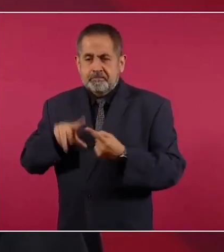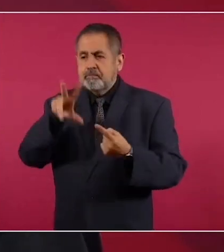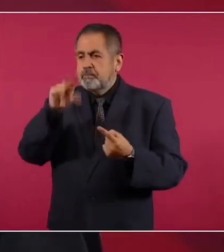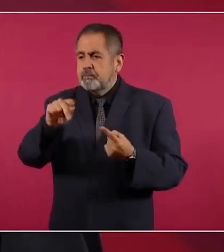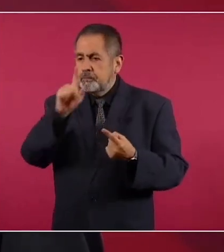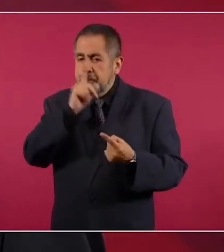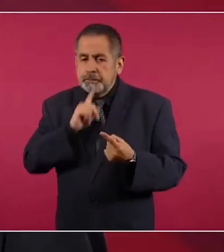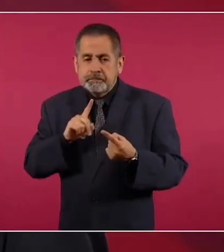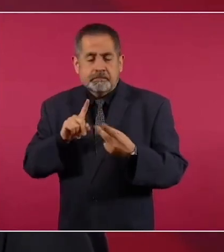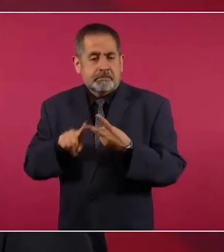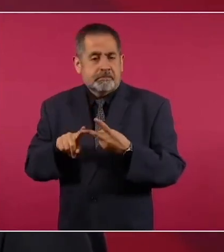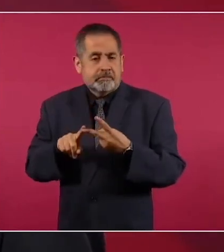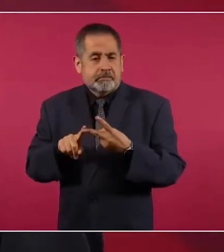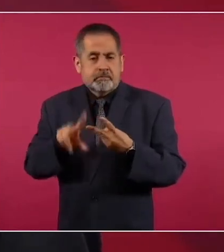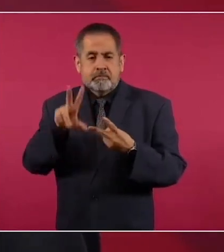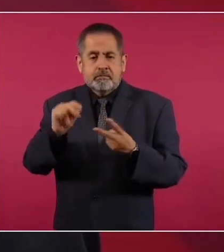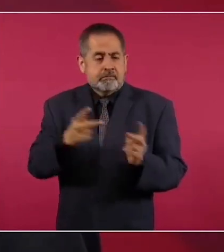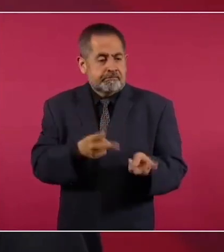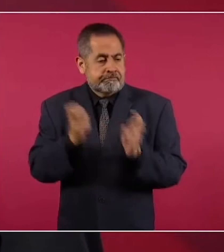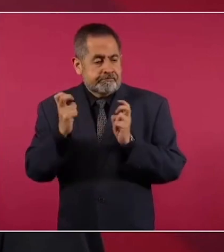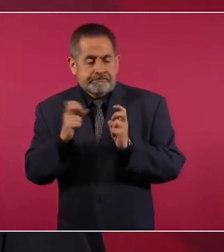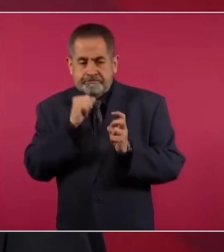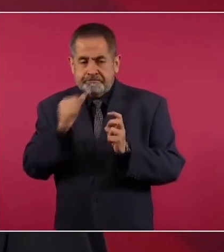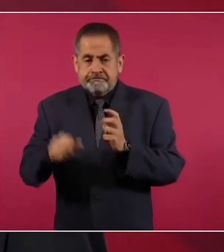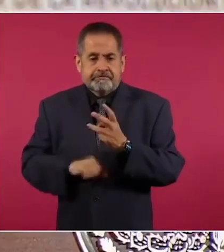mentir, no robar,